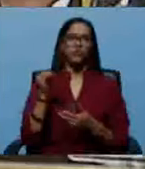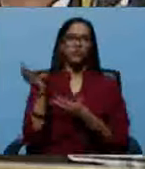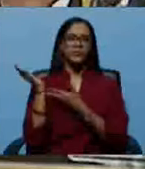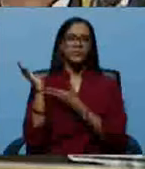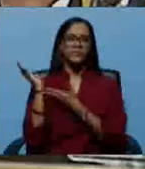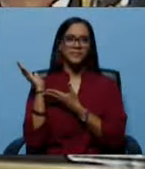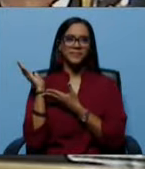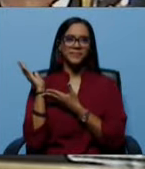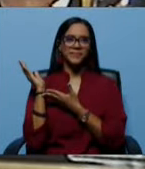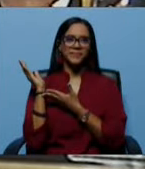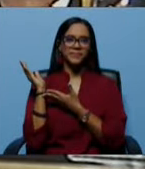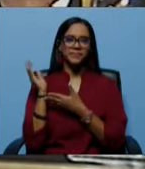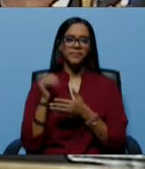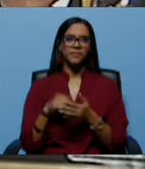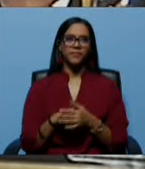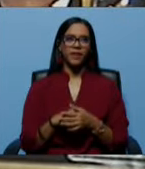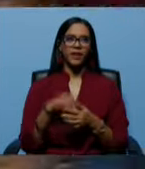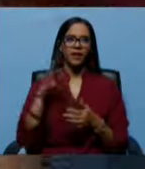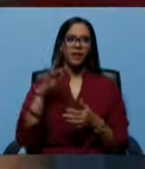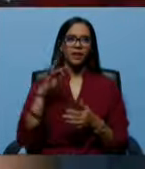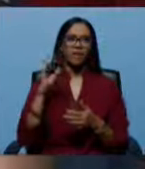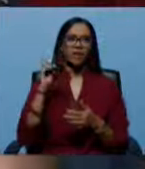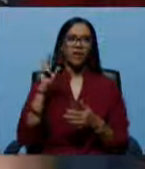Cruz Nolasco, Fernando Acevedo,